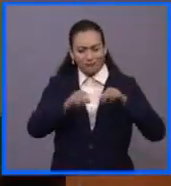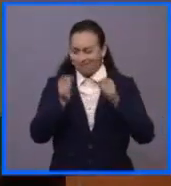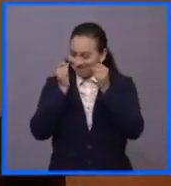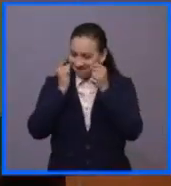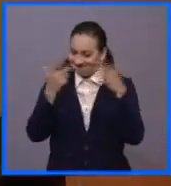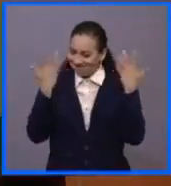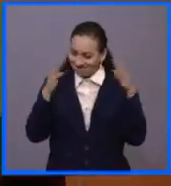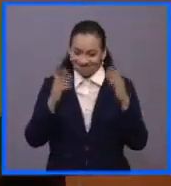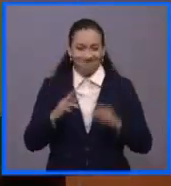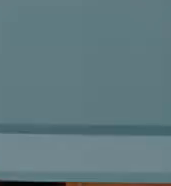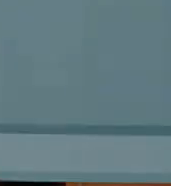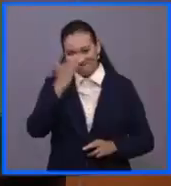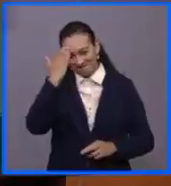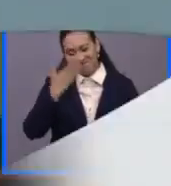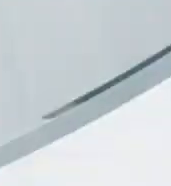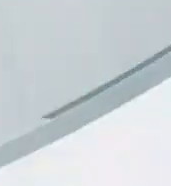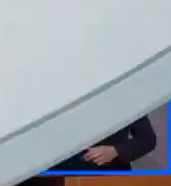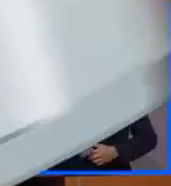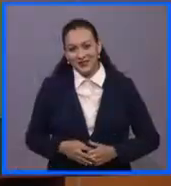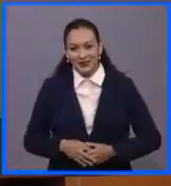institucional.